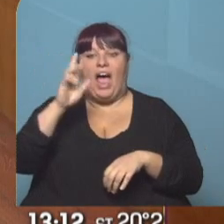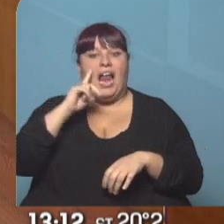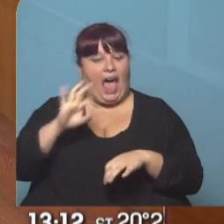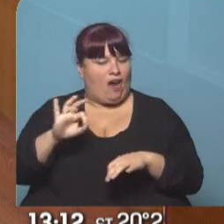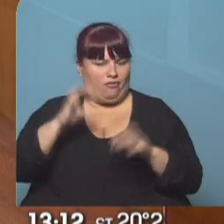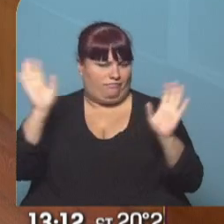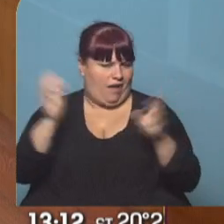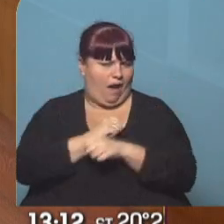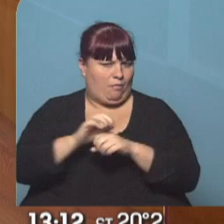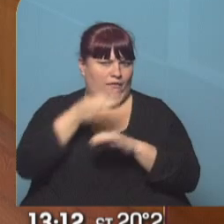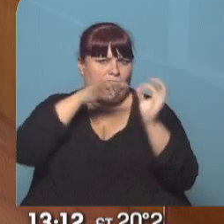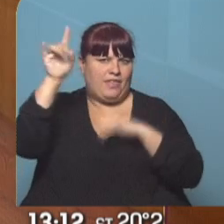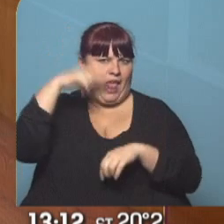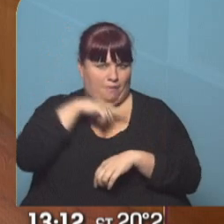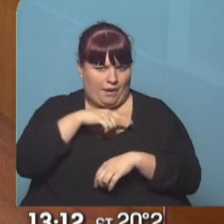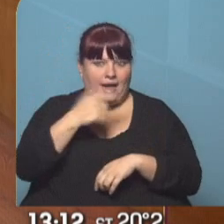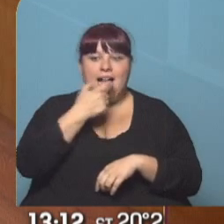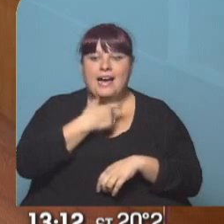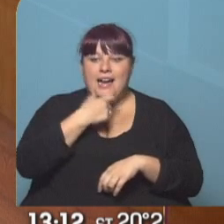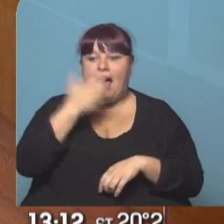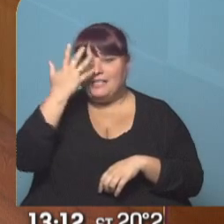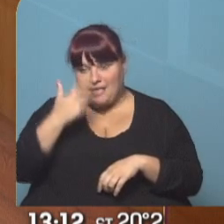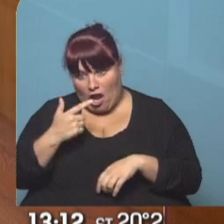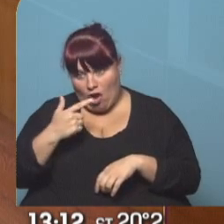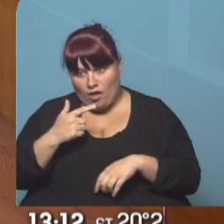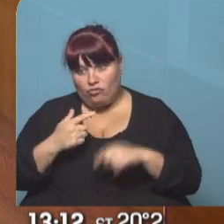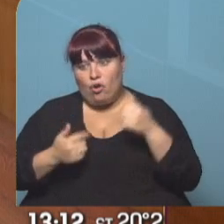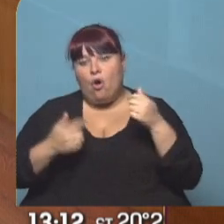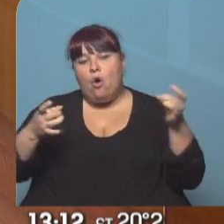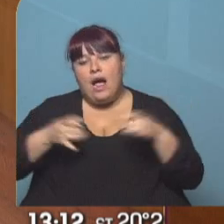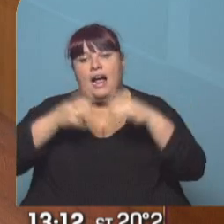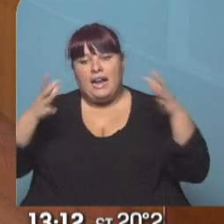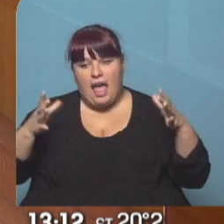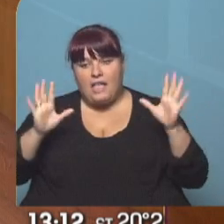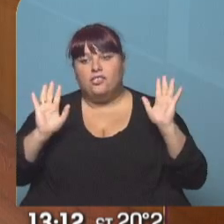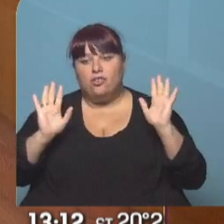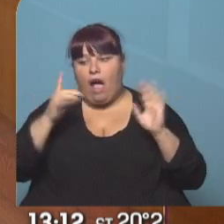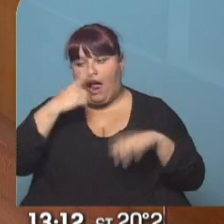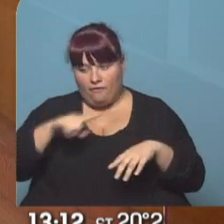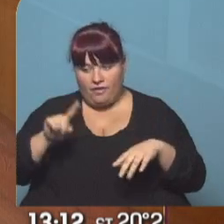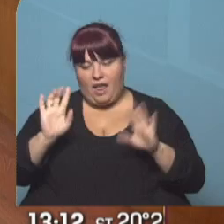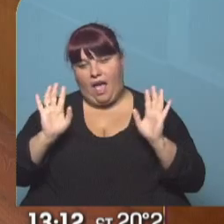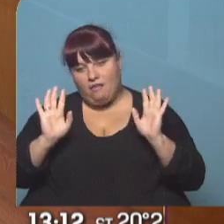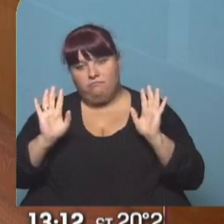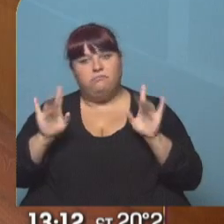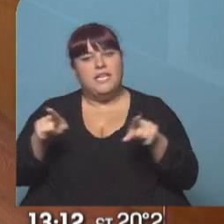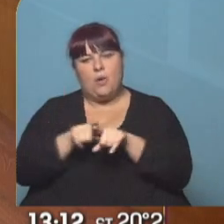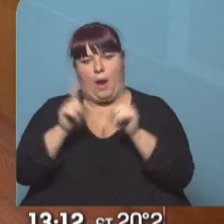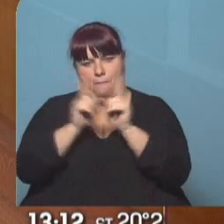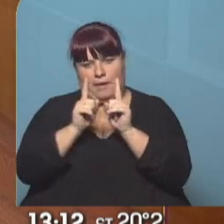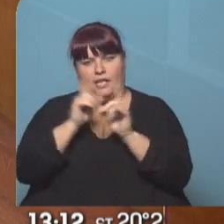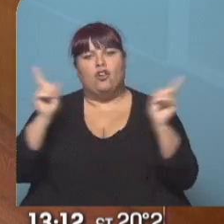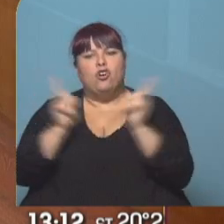es una realidad. Racing y San Lorenzo de Almagro disputaron un clásico donde terminaron las cosas igual.